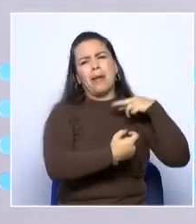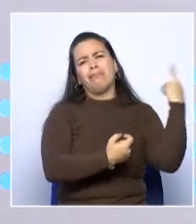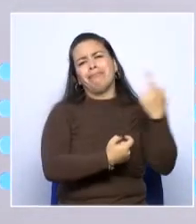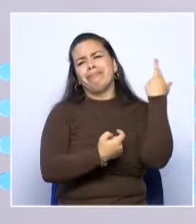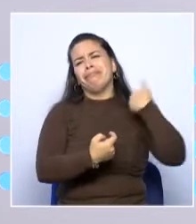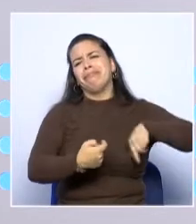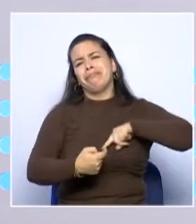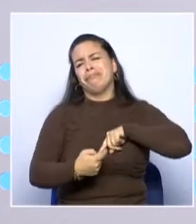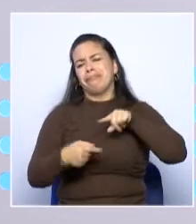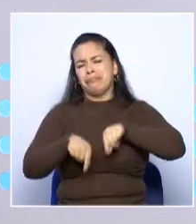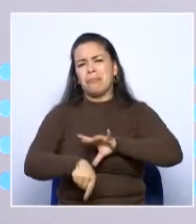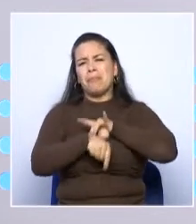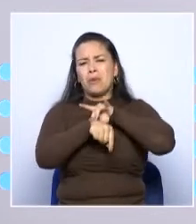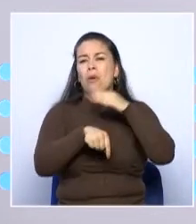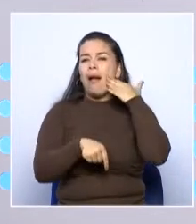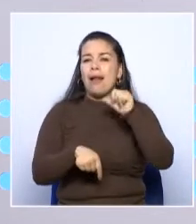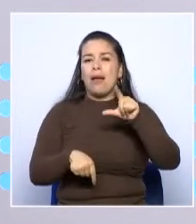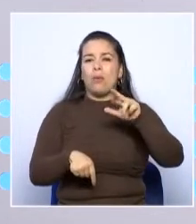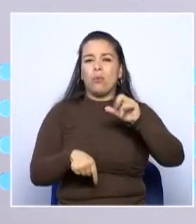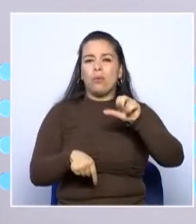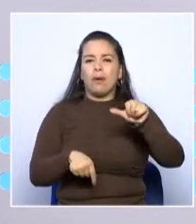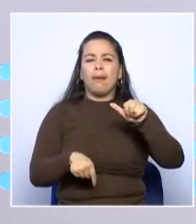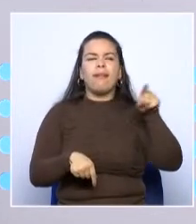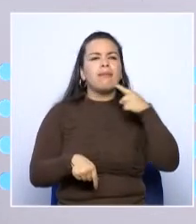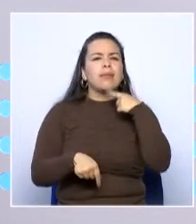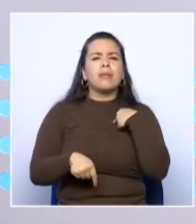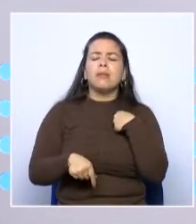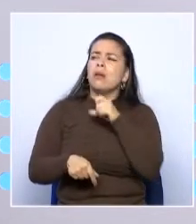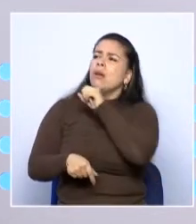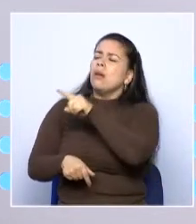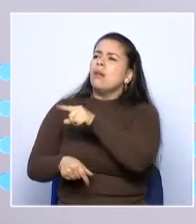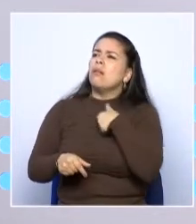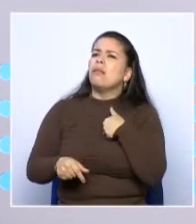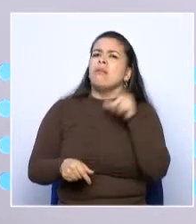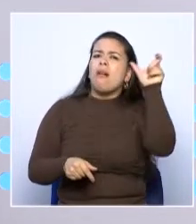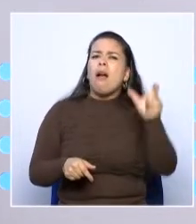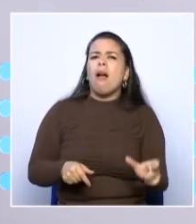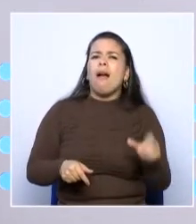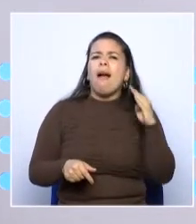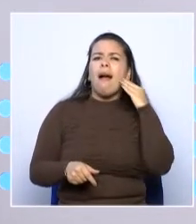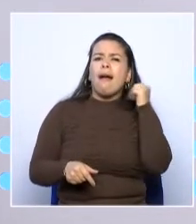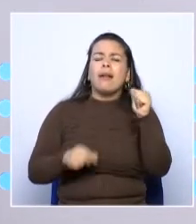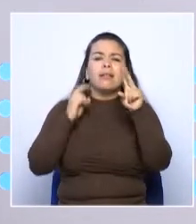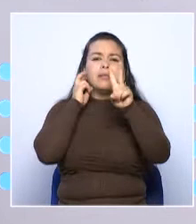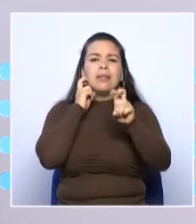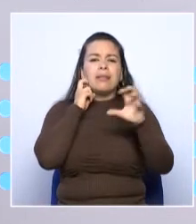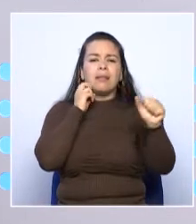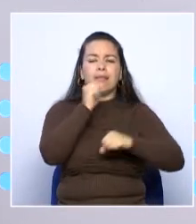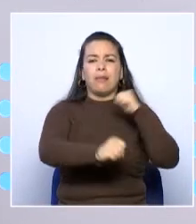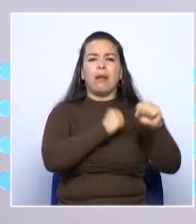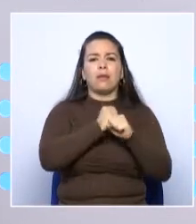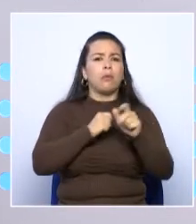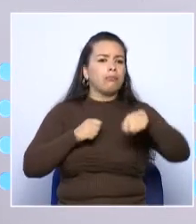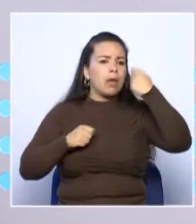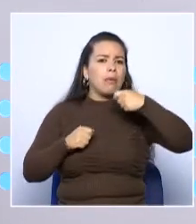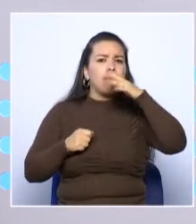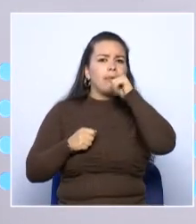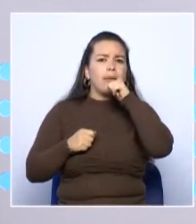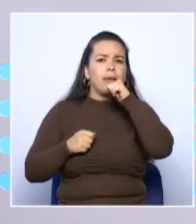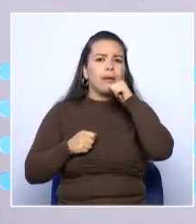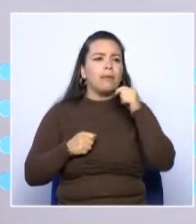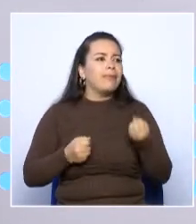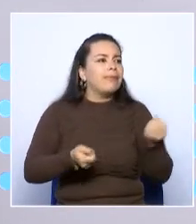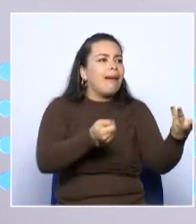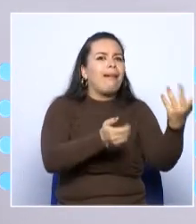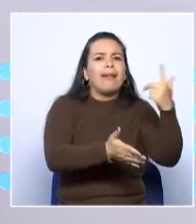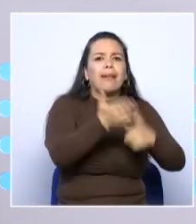los médicos. Laura Trejos, por ejemplo, pregunta: ¿qué le puedo dar a una señora de 70 años que no puede comer nada? No es que le puede